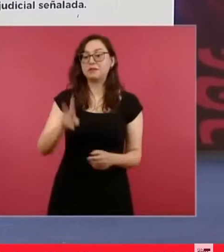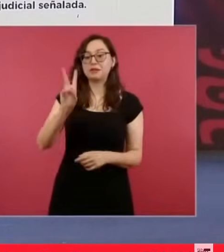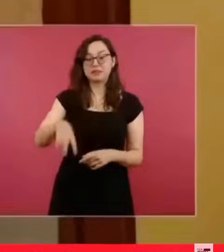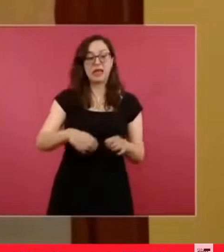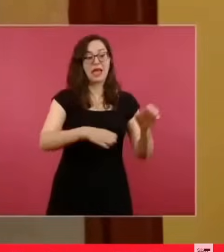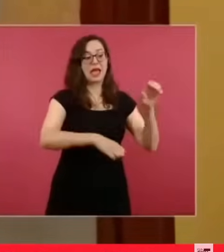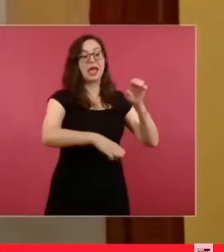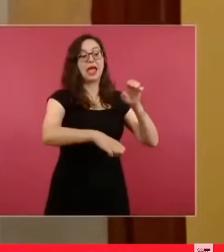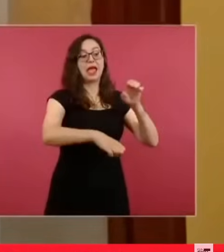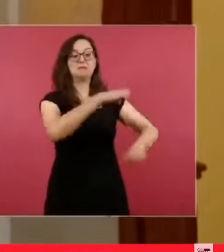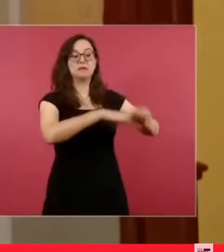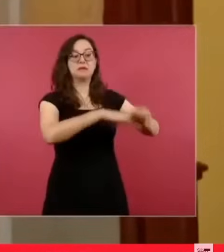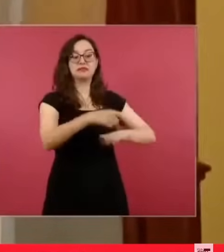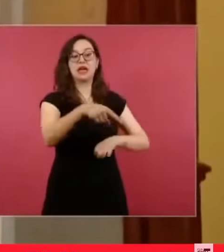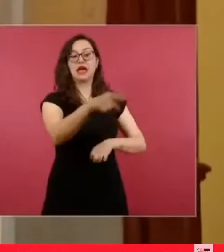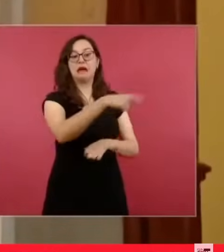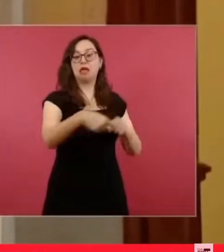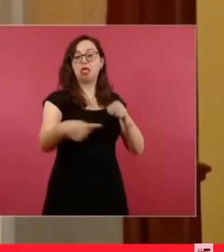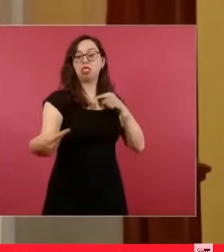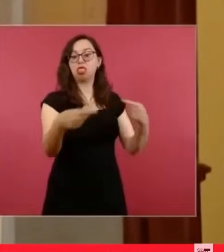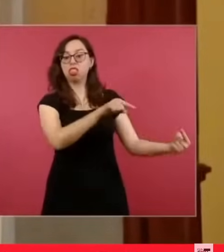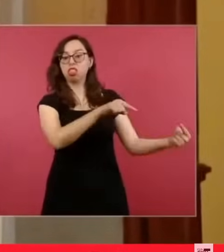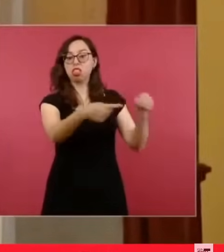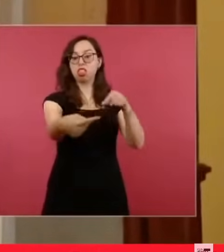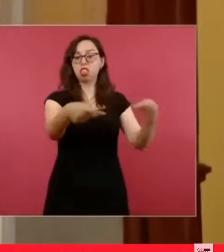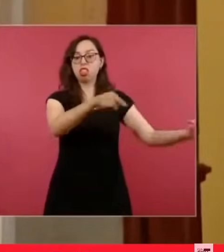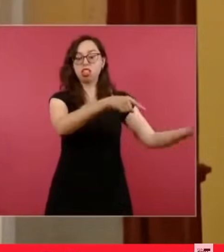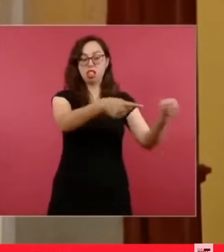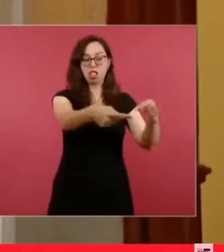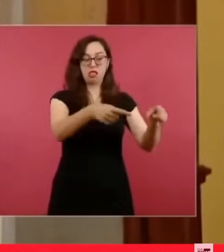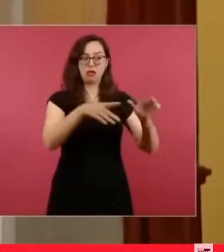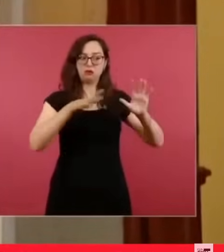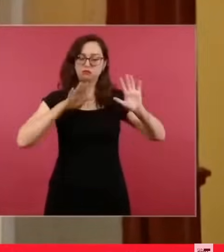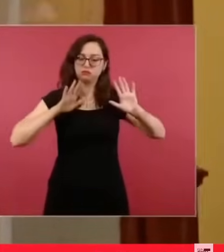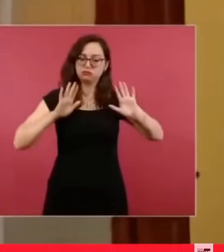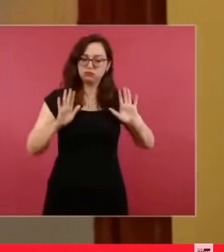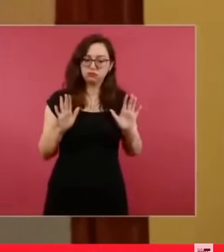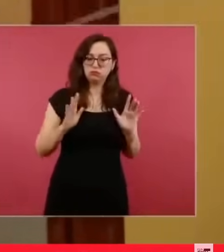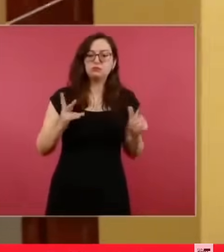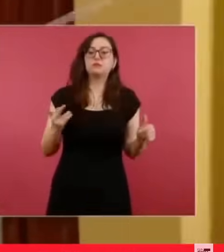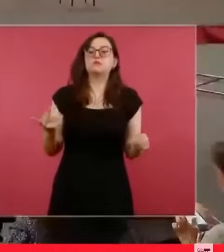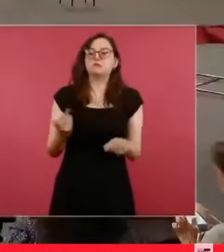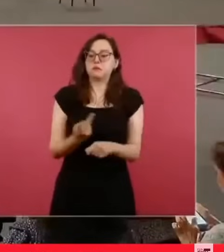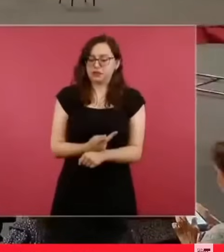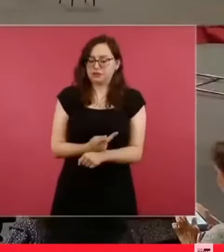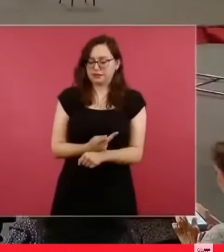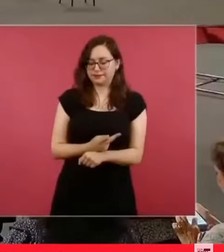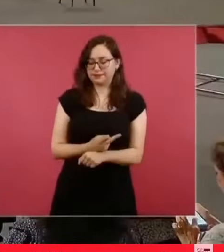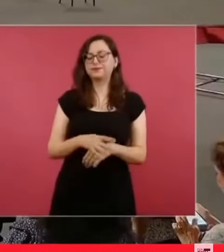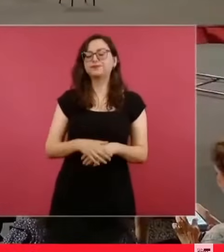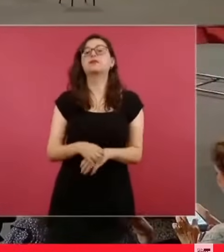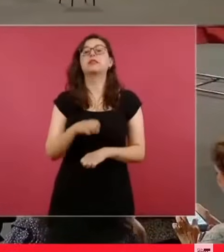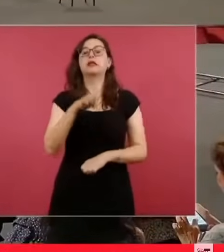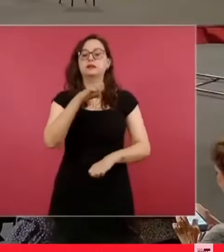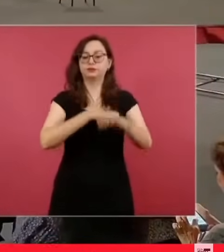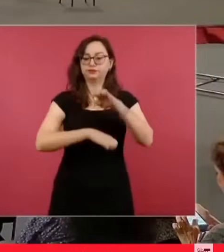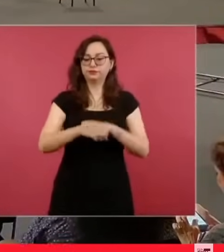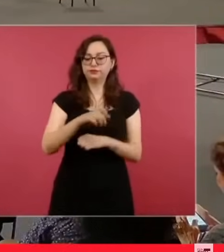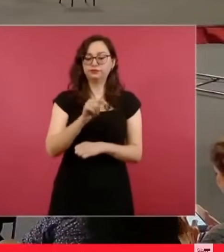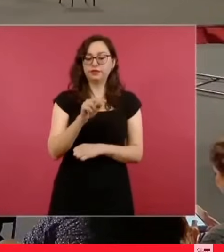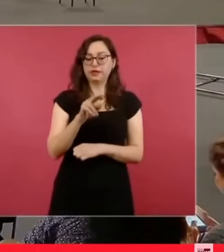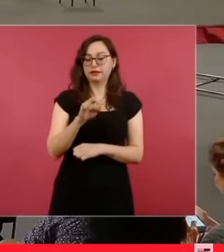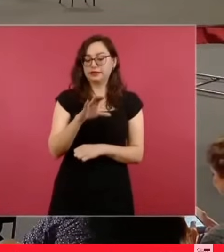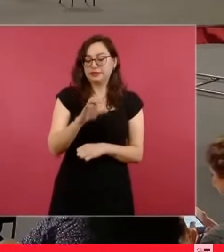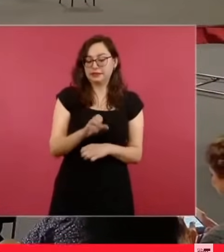La empresa 13 hizo un consorcio, se asoció con otras empresas y ganaron un contrato en